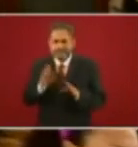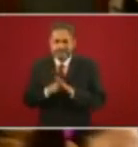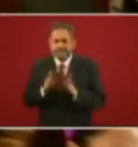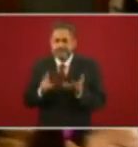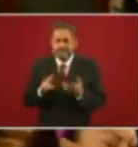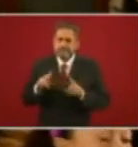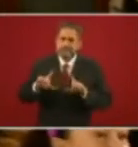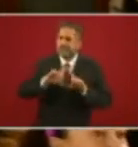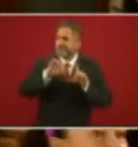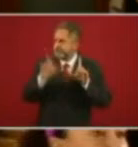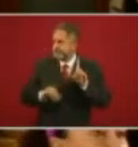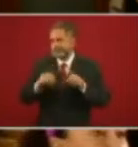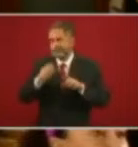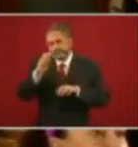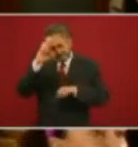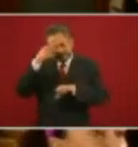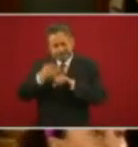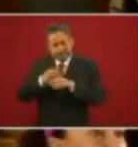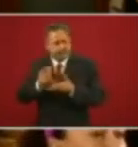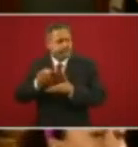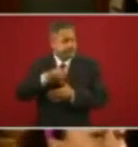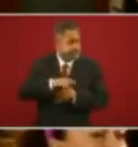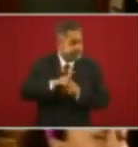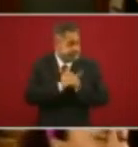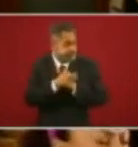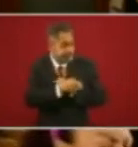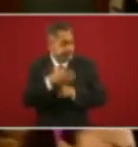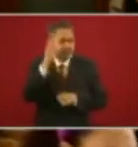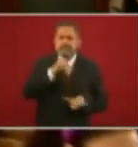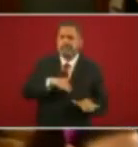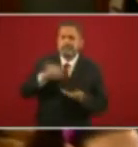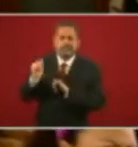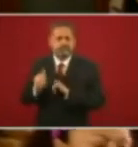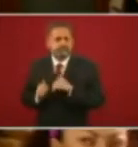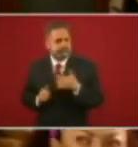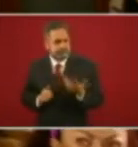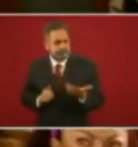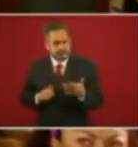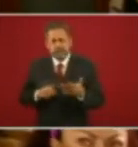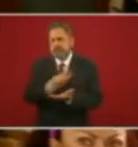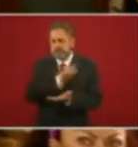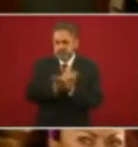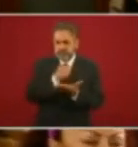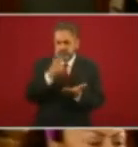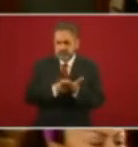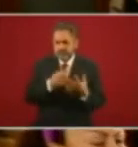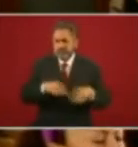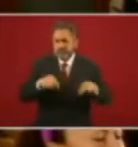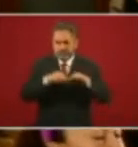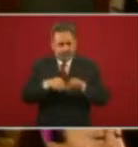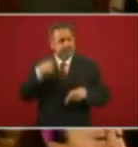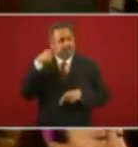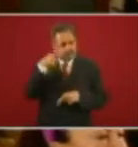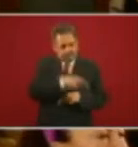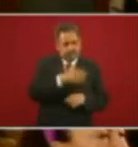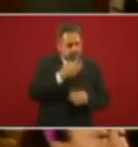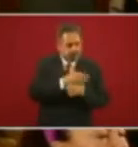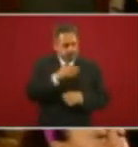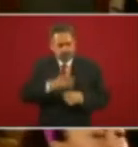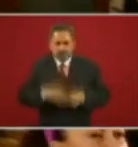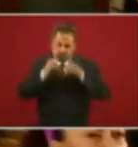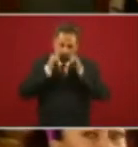inversión, sea nacional o extranjera, en este caso en particular. Es evidente que pues la certeza jurídica es un elemento fundamental precisamente en un momento en el